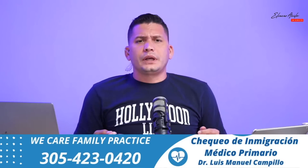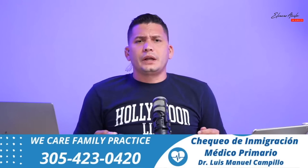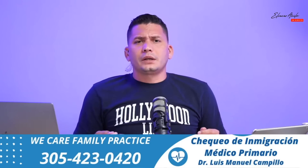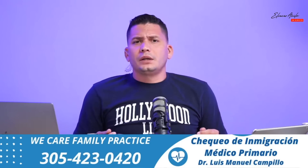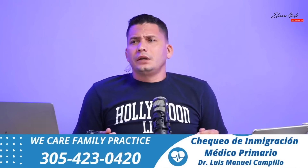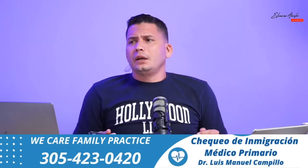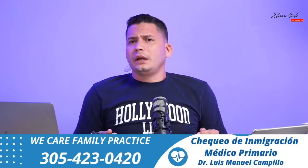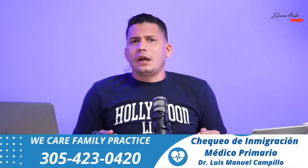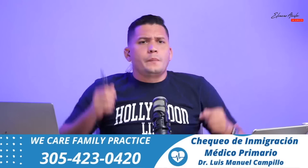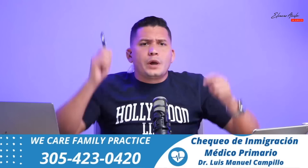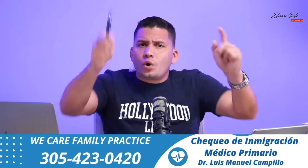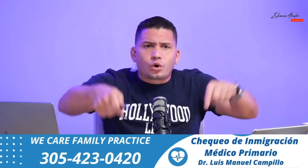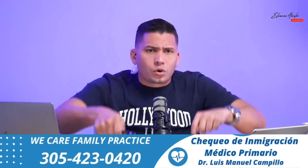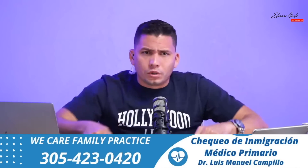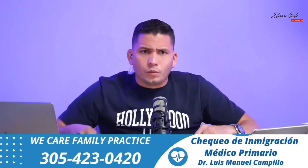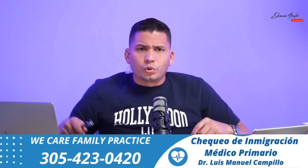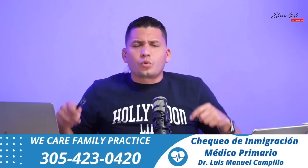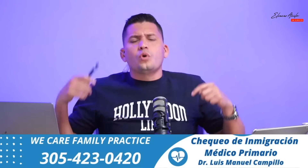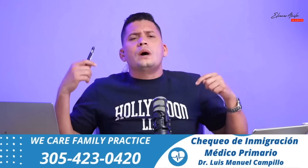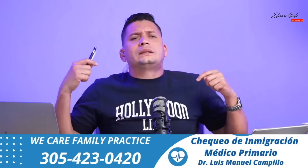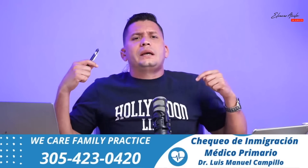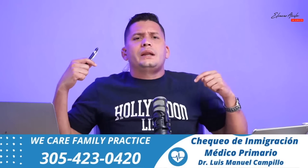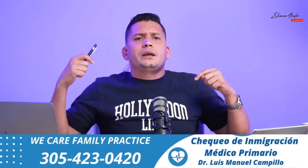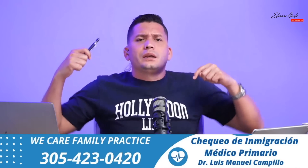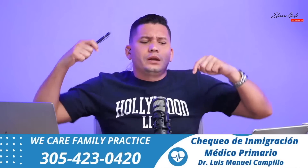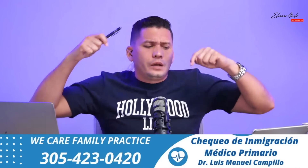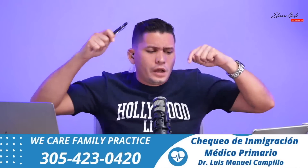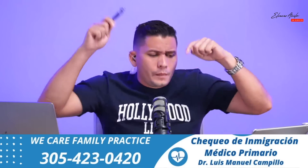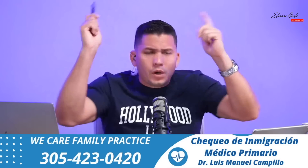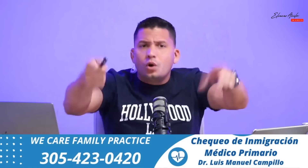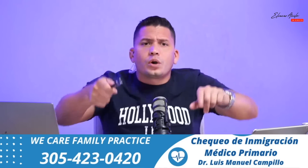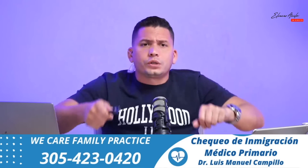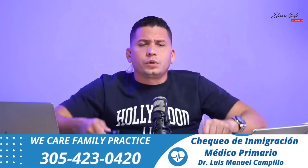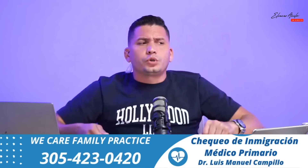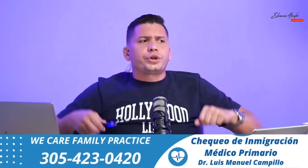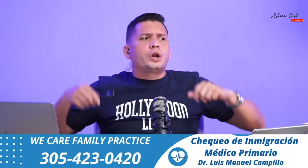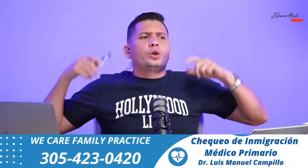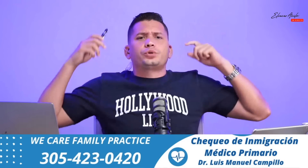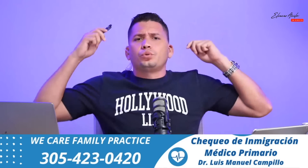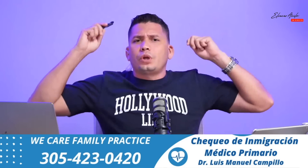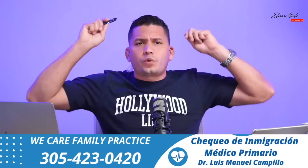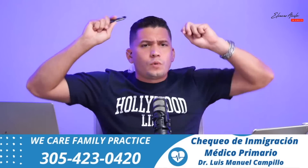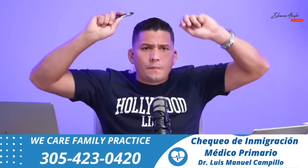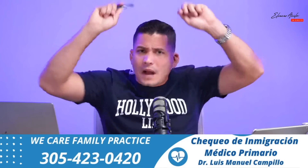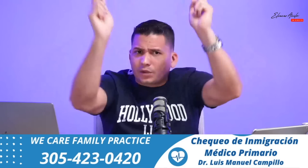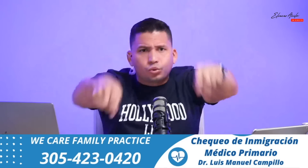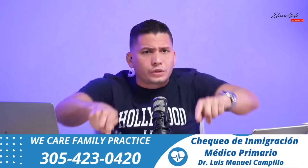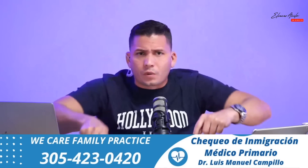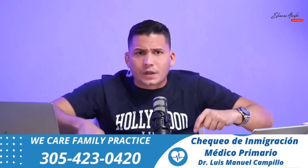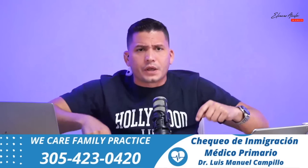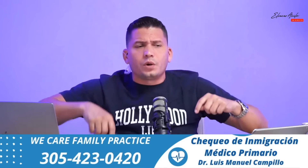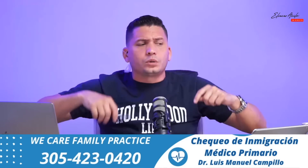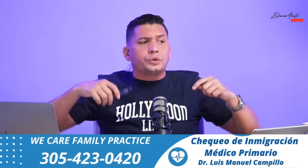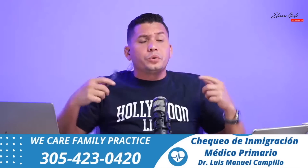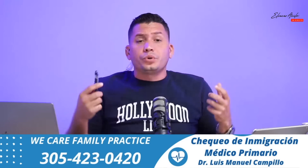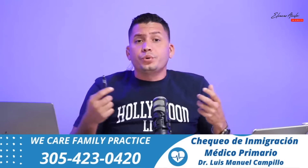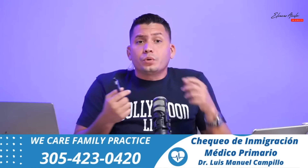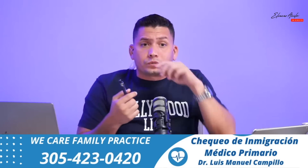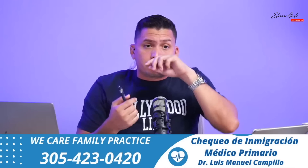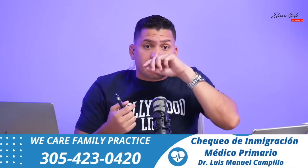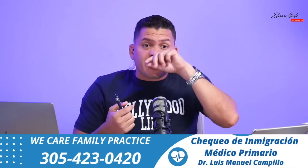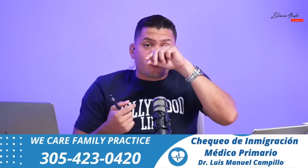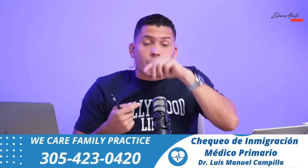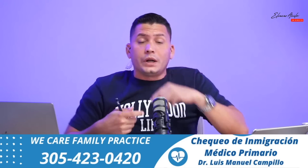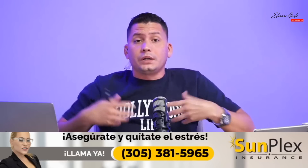te digan Cuba tiene el mejor ron del mundo Cuba tiene el mejor esto el cielo de sur de Cuba es más azul que cualquier otro y